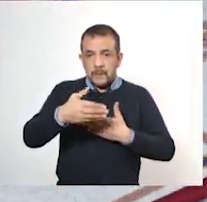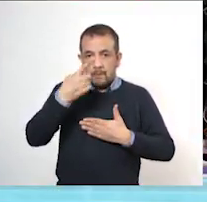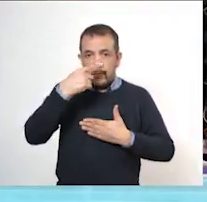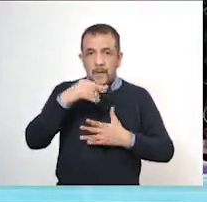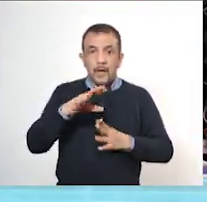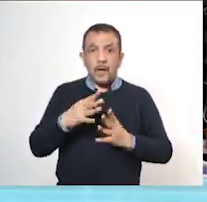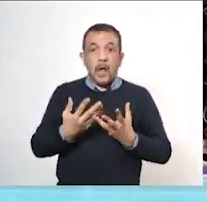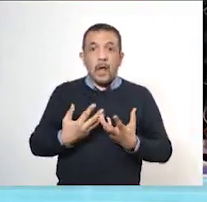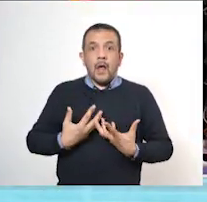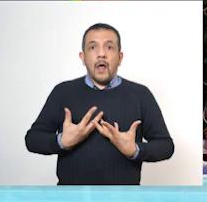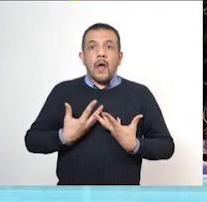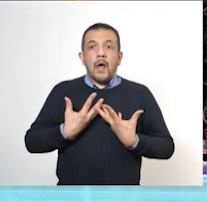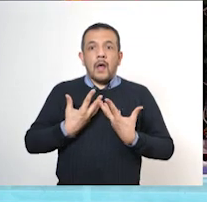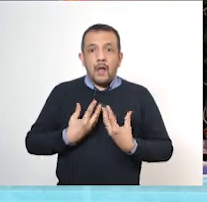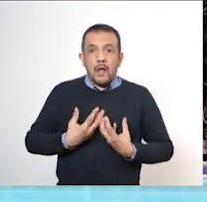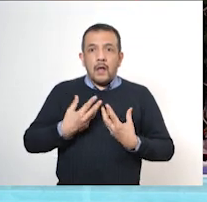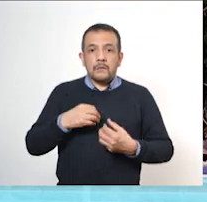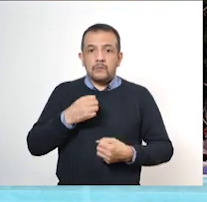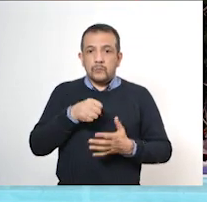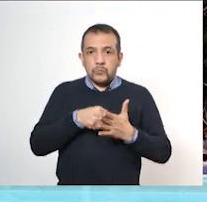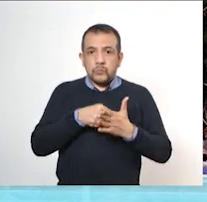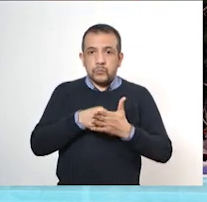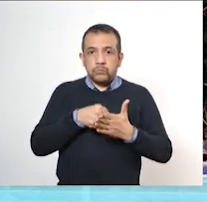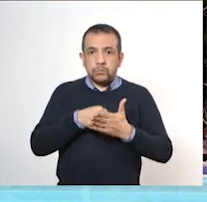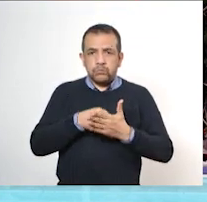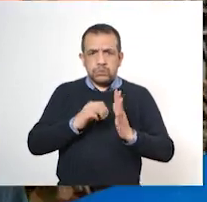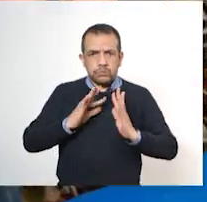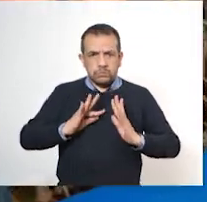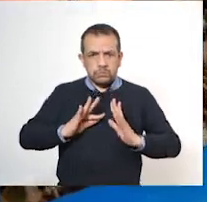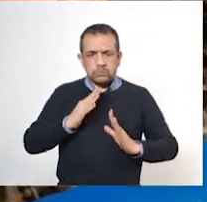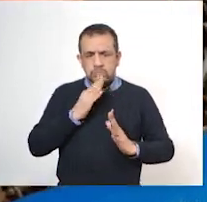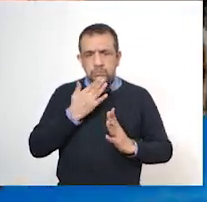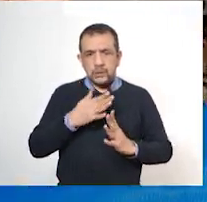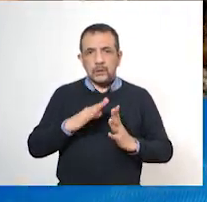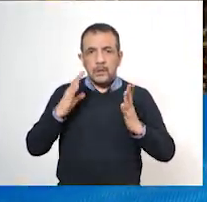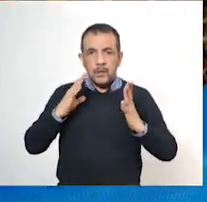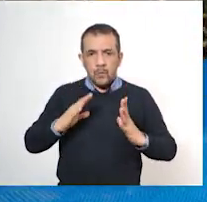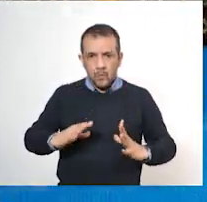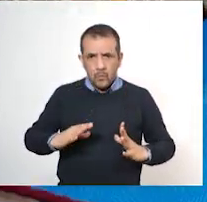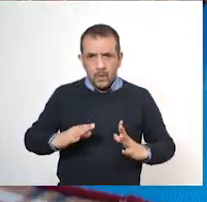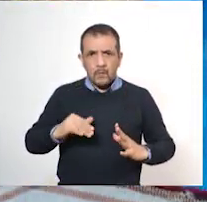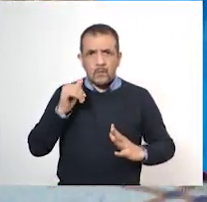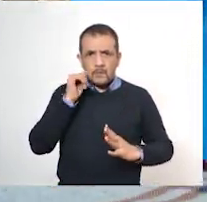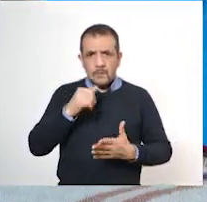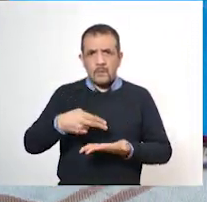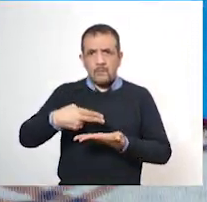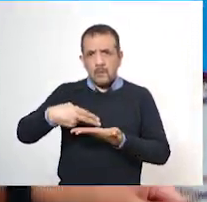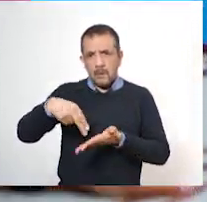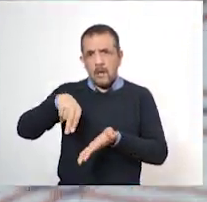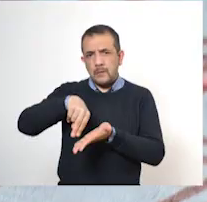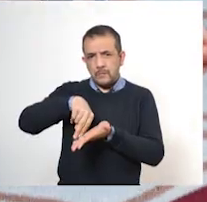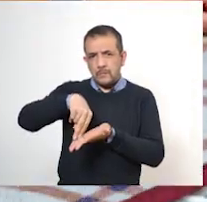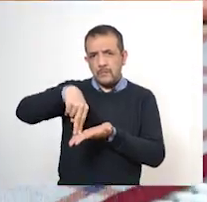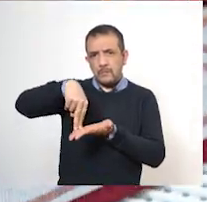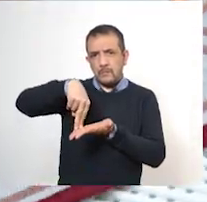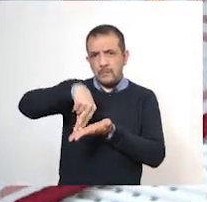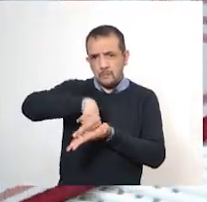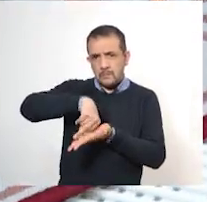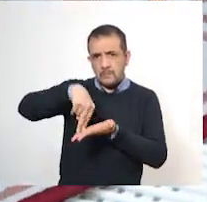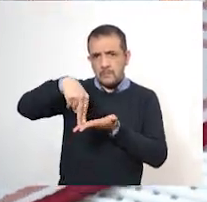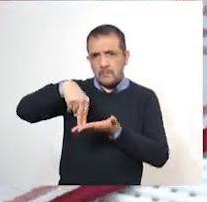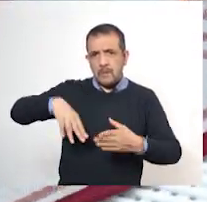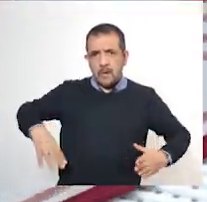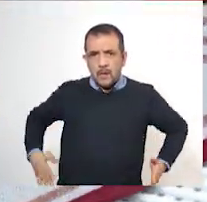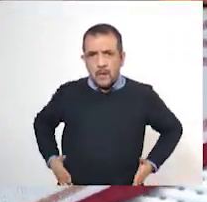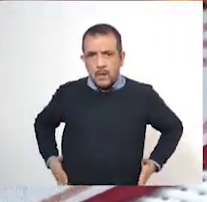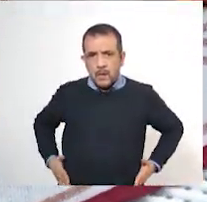no agitarnos demasiado. Muy bien. Mantenemos que nuestro cuerpo todo el tiempo en una vertical, haciendo una elevación